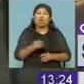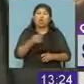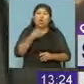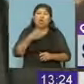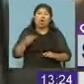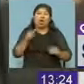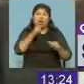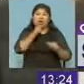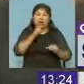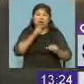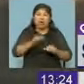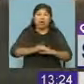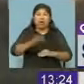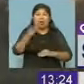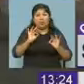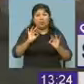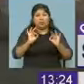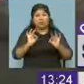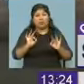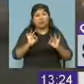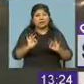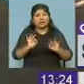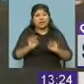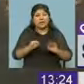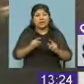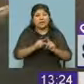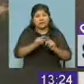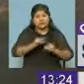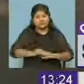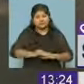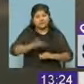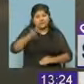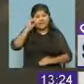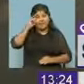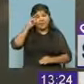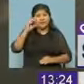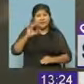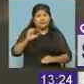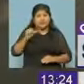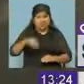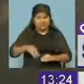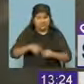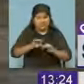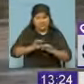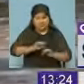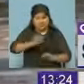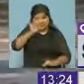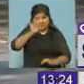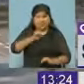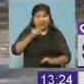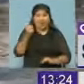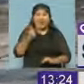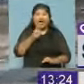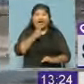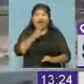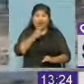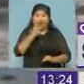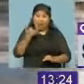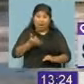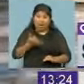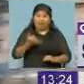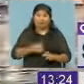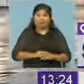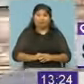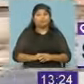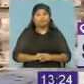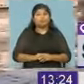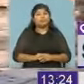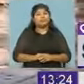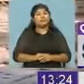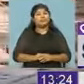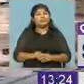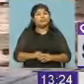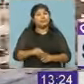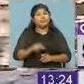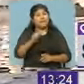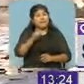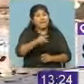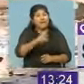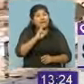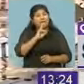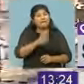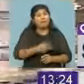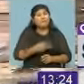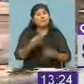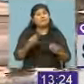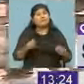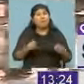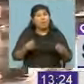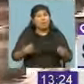casi 10 centímetros de agua se dice también sufrieron algunos daños cuáles fueron las pérdidas que tuvieron acá